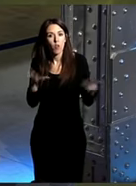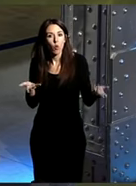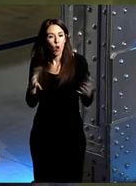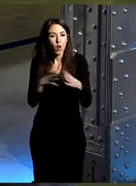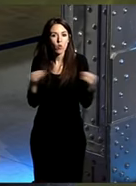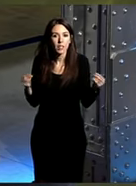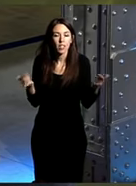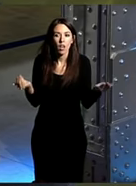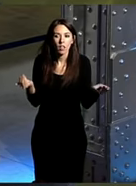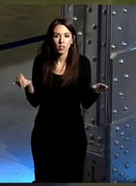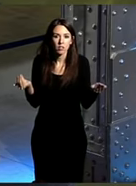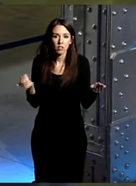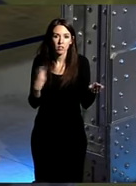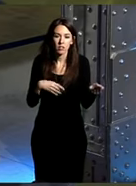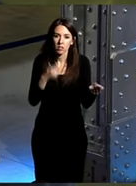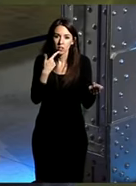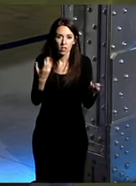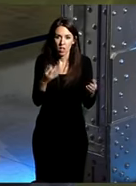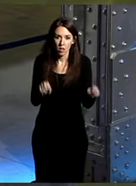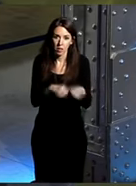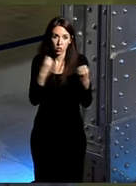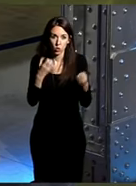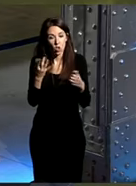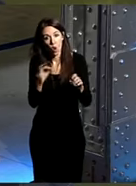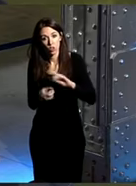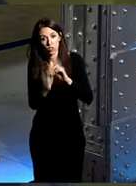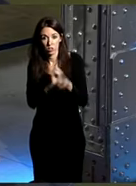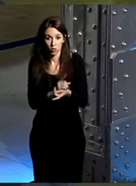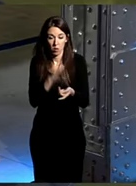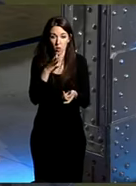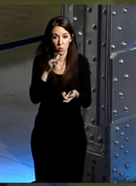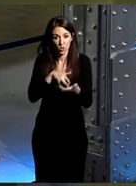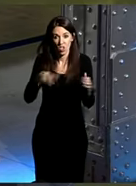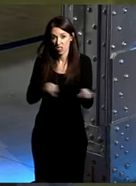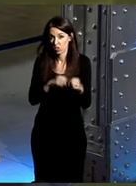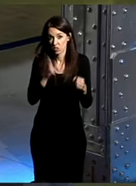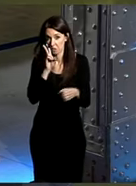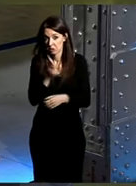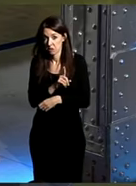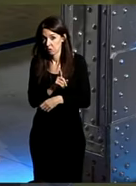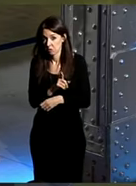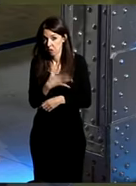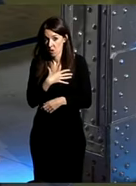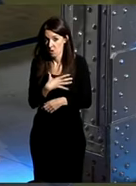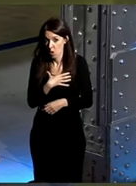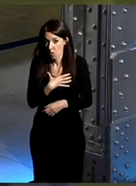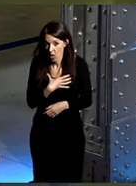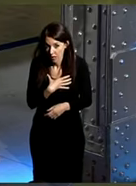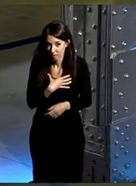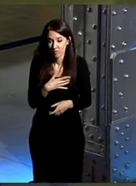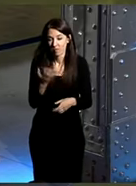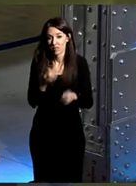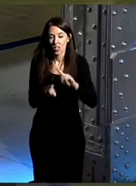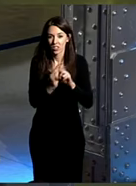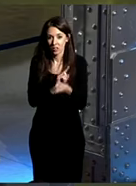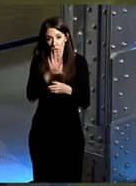universidad, lo que dice, hay que destruirlo, bueno, o hay que transformarlo, porque destruirlo no lo veo posible. Hay